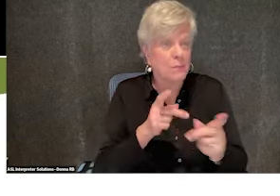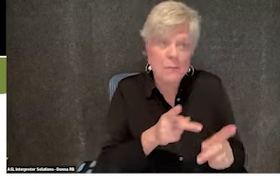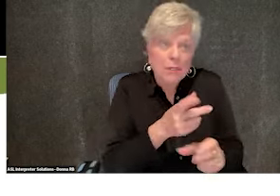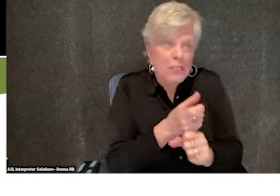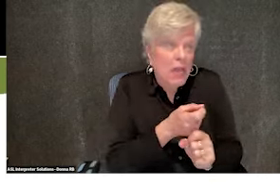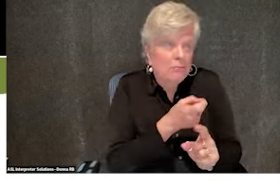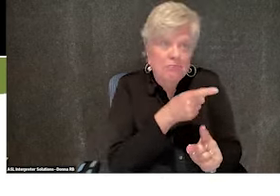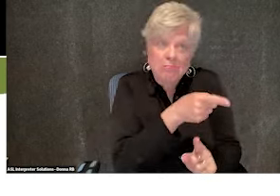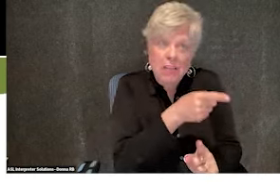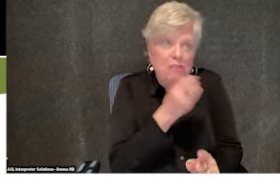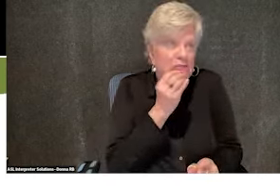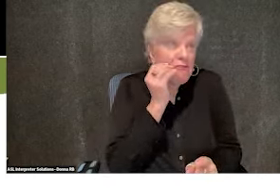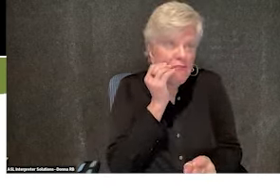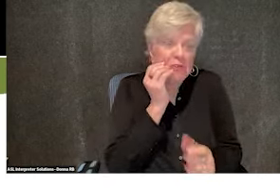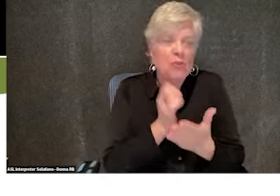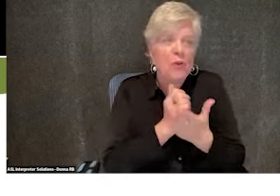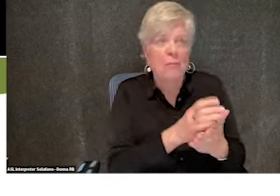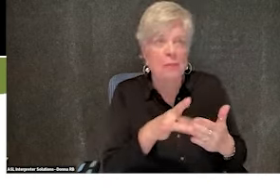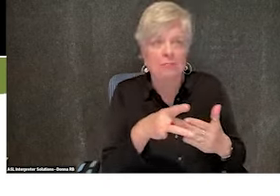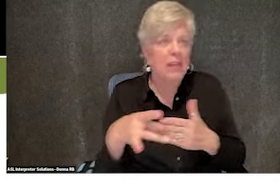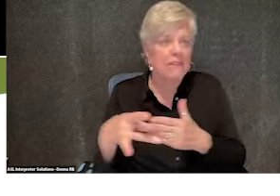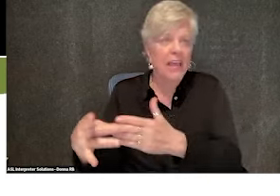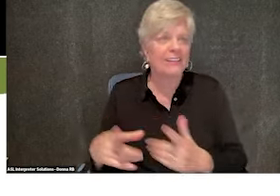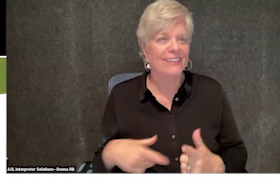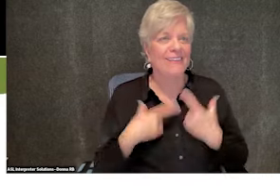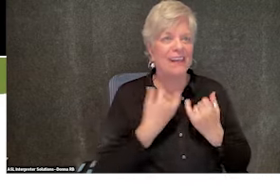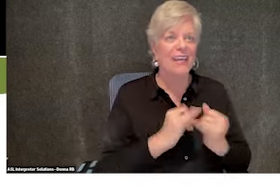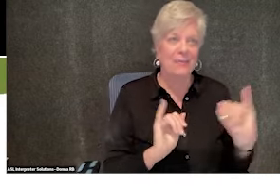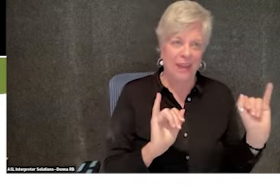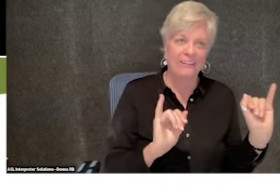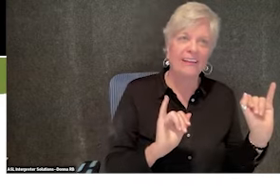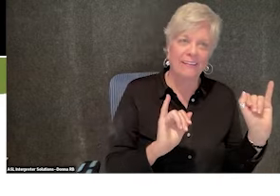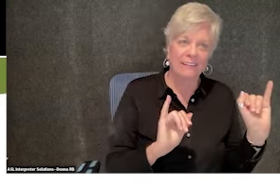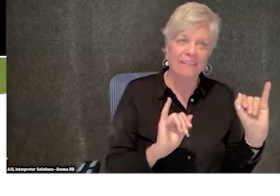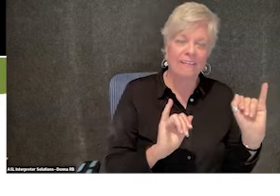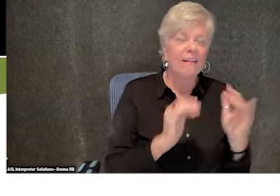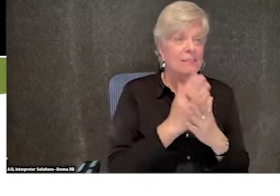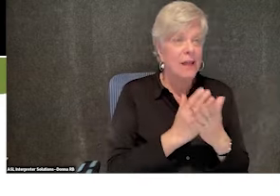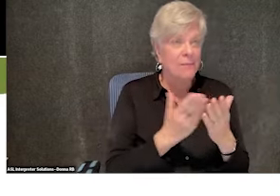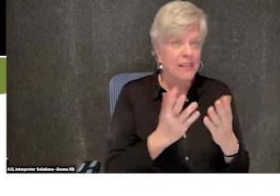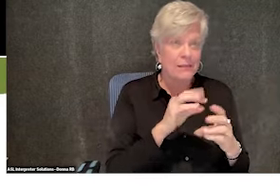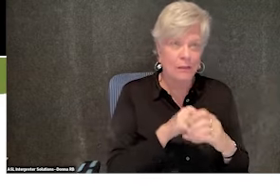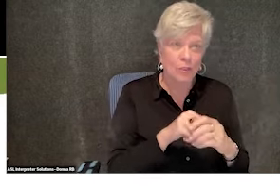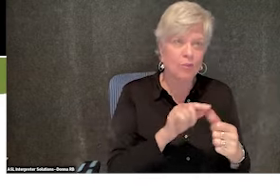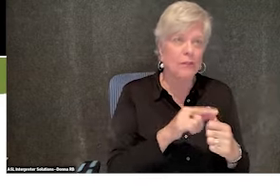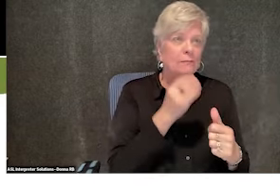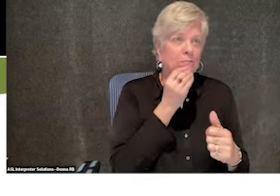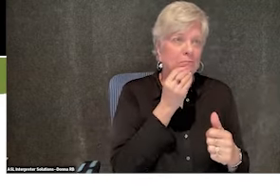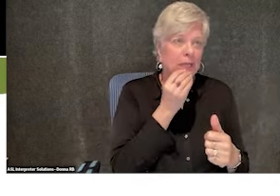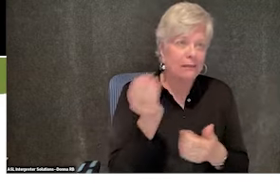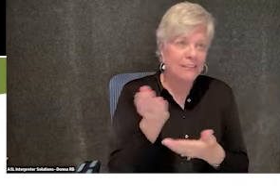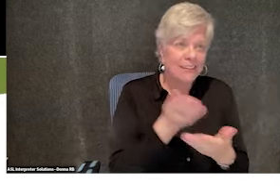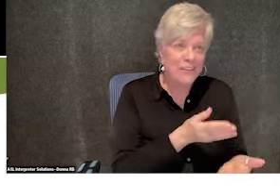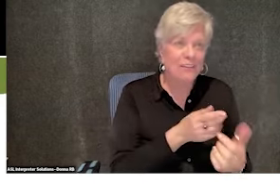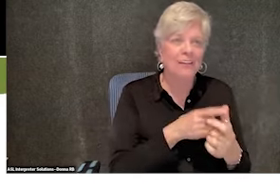su casa, como entrega de comidas, cosas de seguridad, sistema de seguridad. Hay